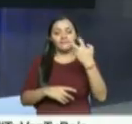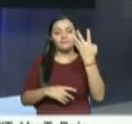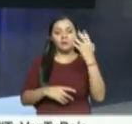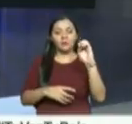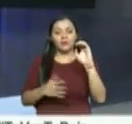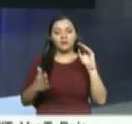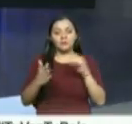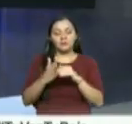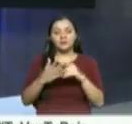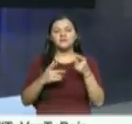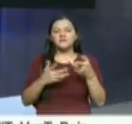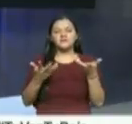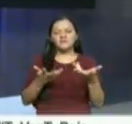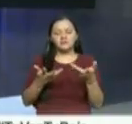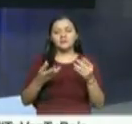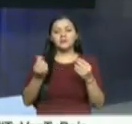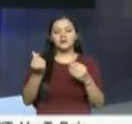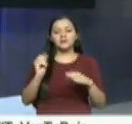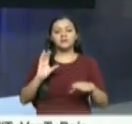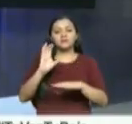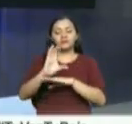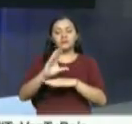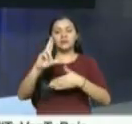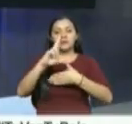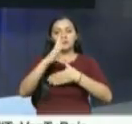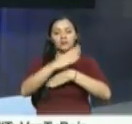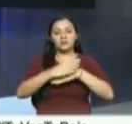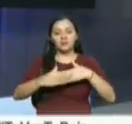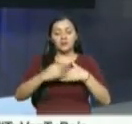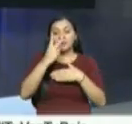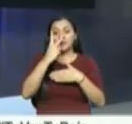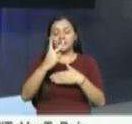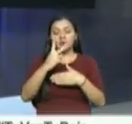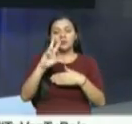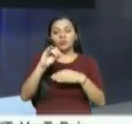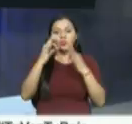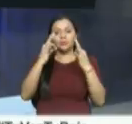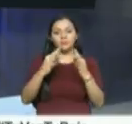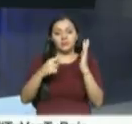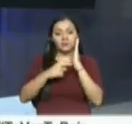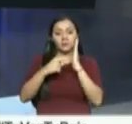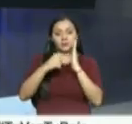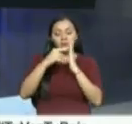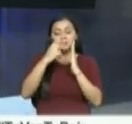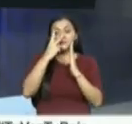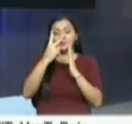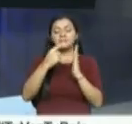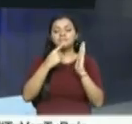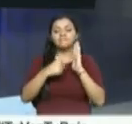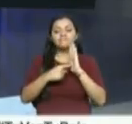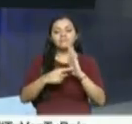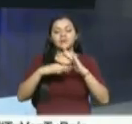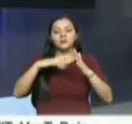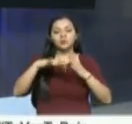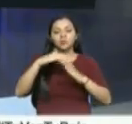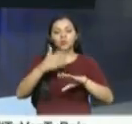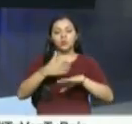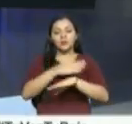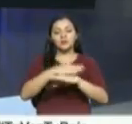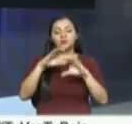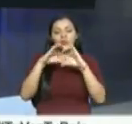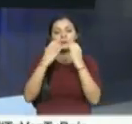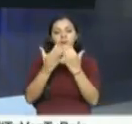de dólares es el monto que se evade en Latinoamérica por concepto de incumplimientos tributarios. Así lo refleja un estudio realizado por la